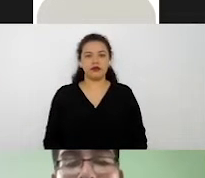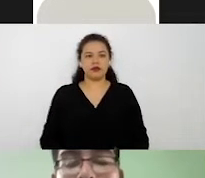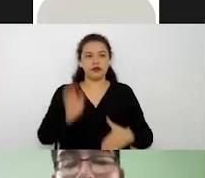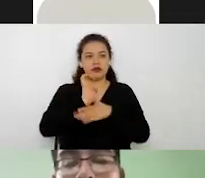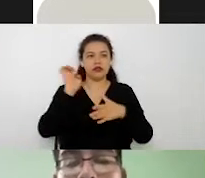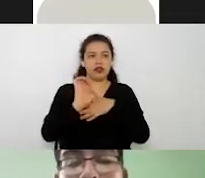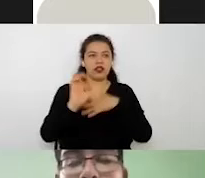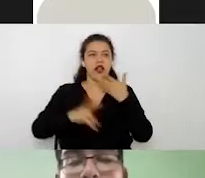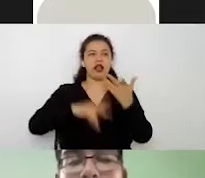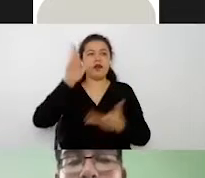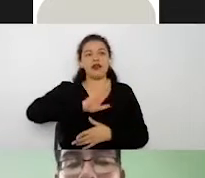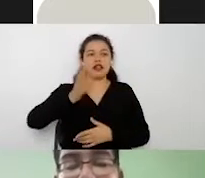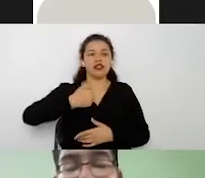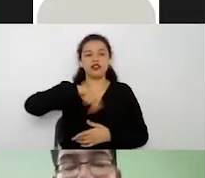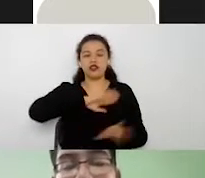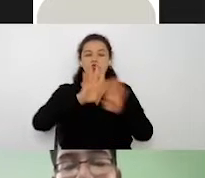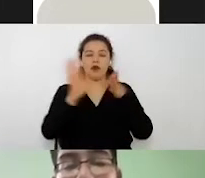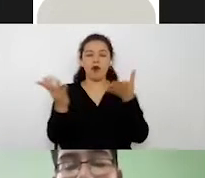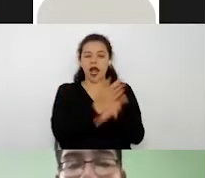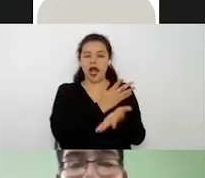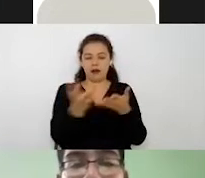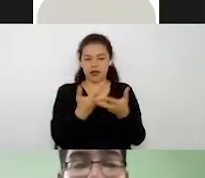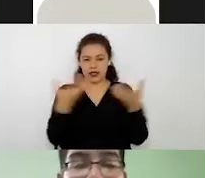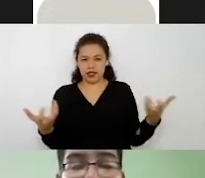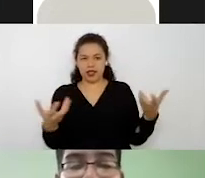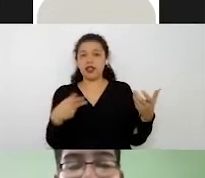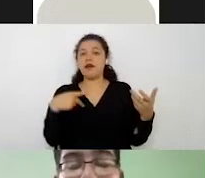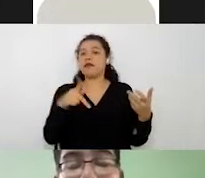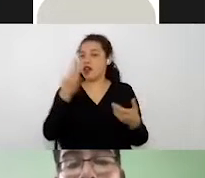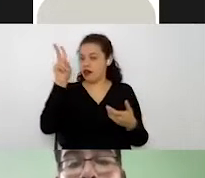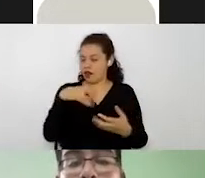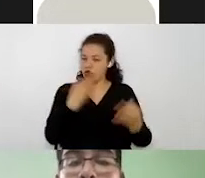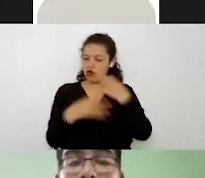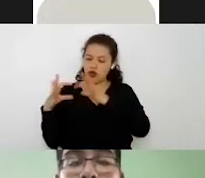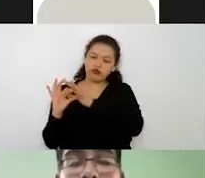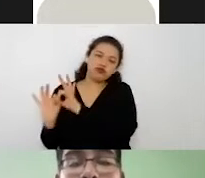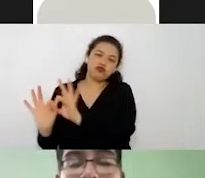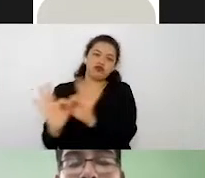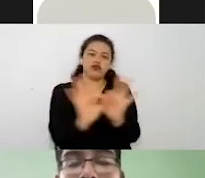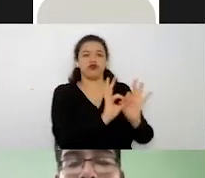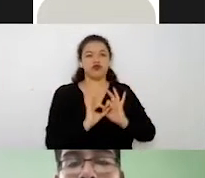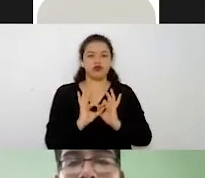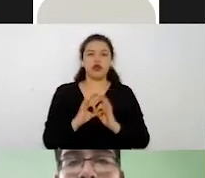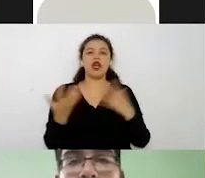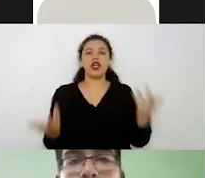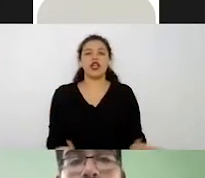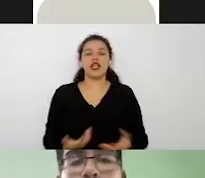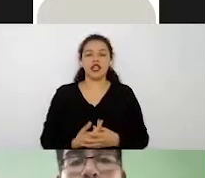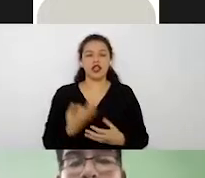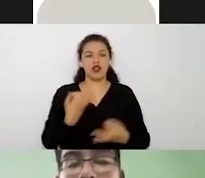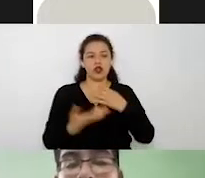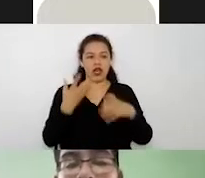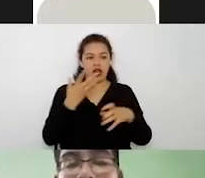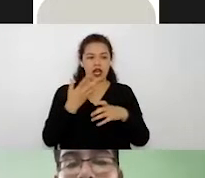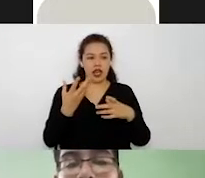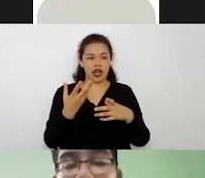que somos ajenos a, pero en realidad todas las brigadas están en conjunto, y la que les da ese conjunto es